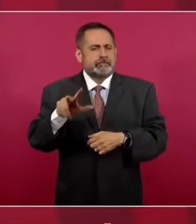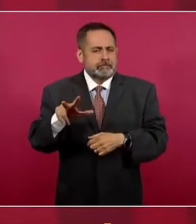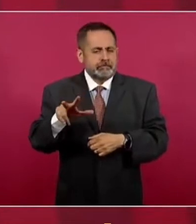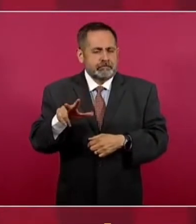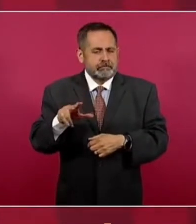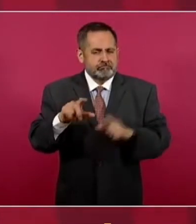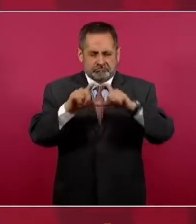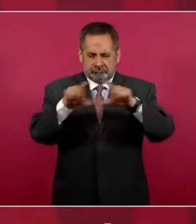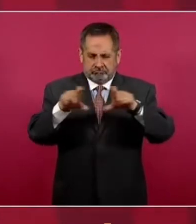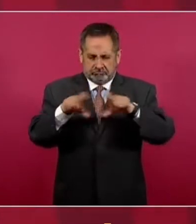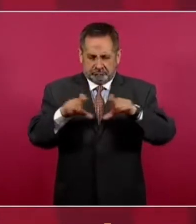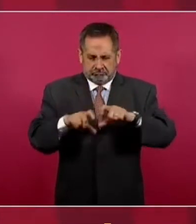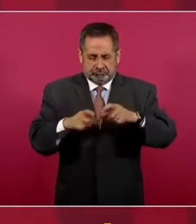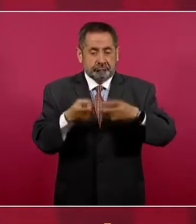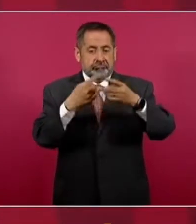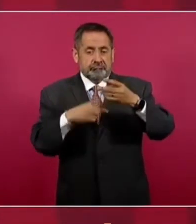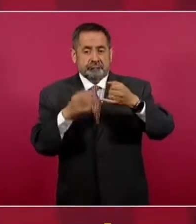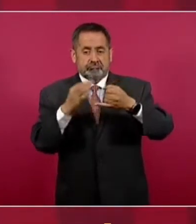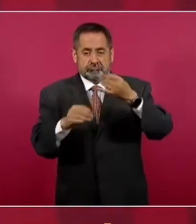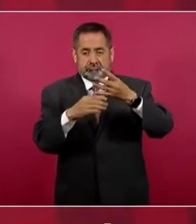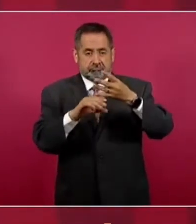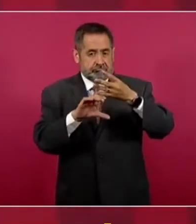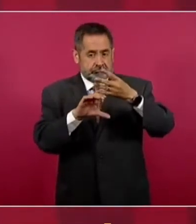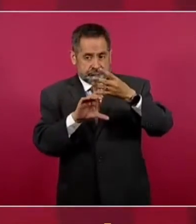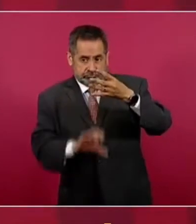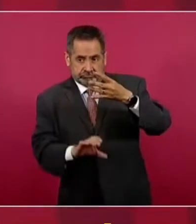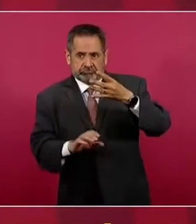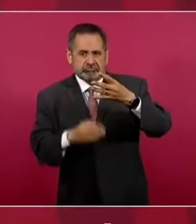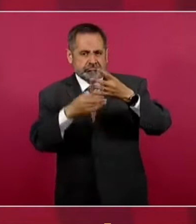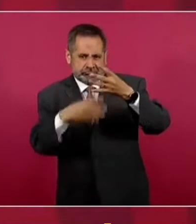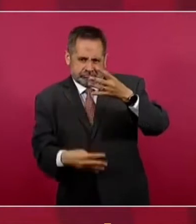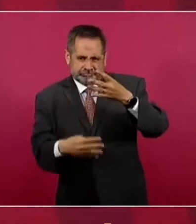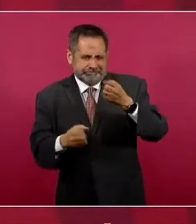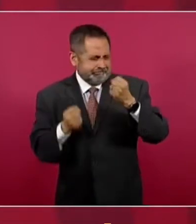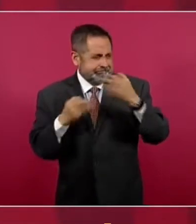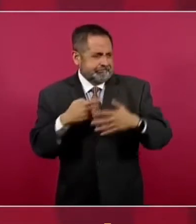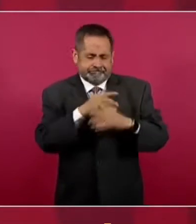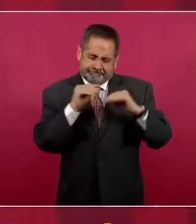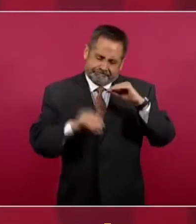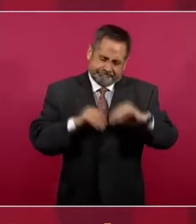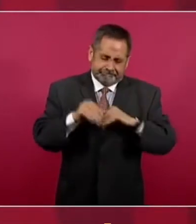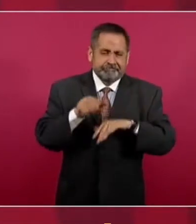28, que tienen que ver con el sector energético.